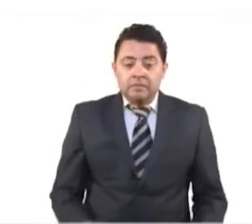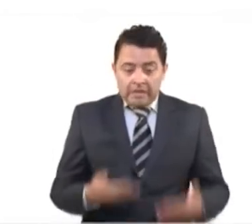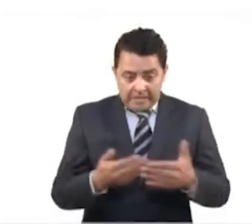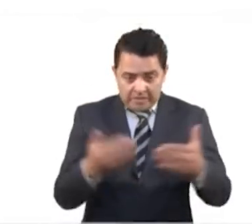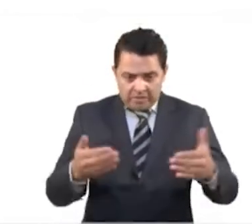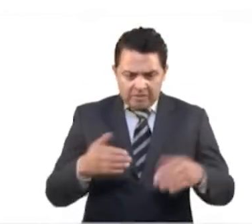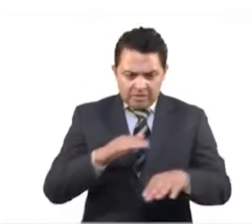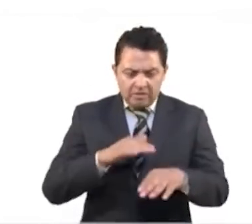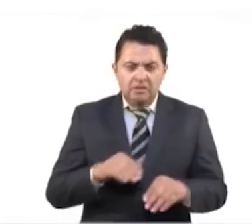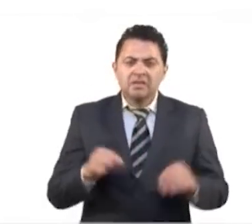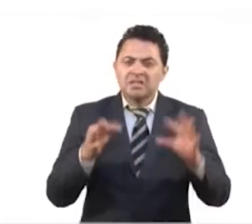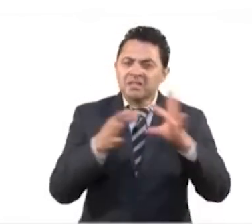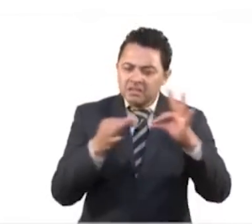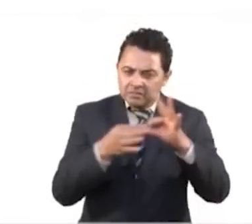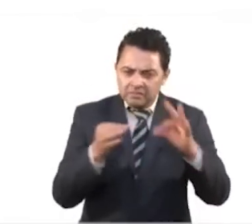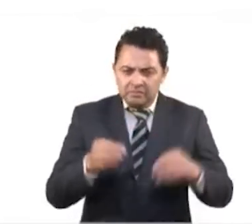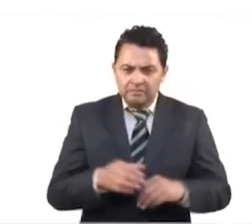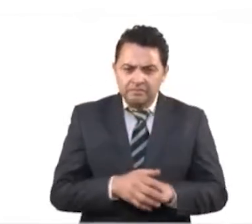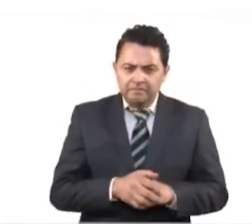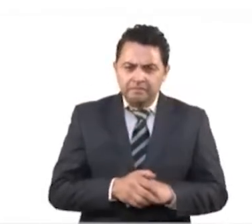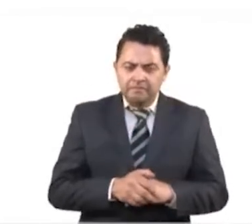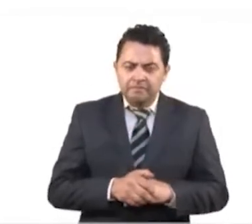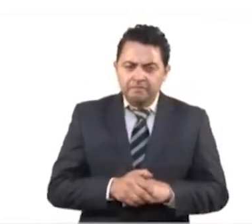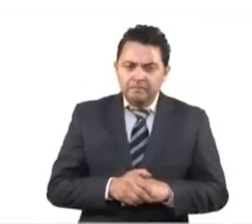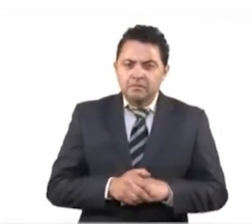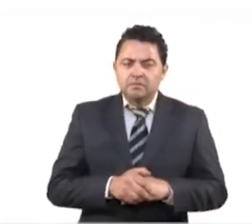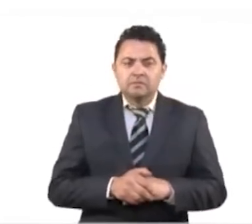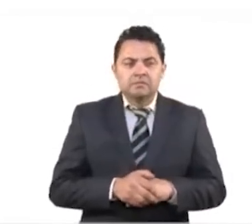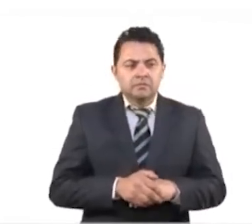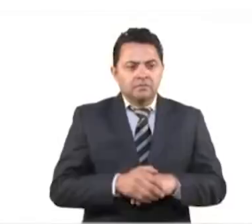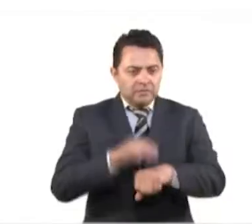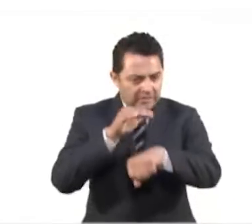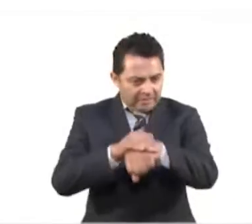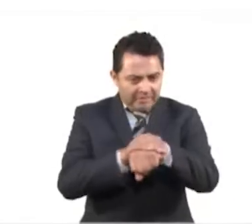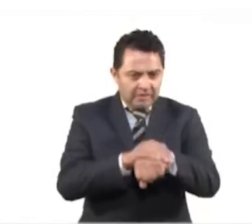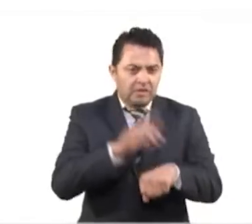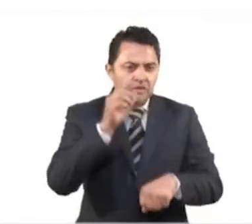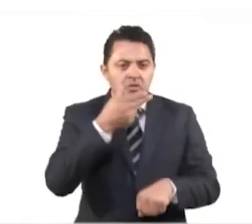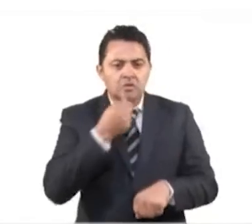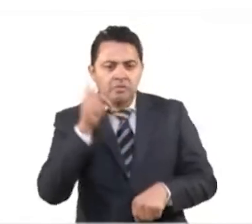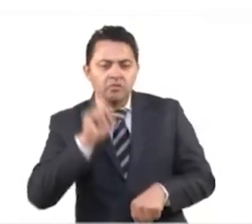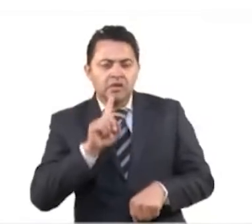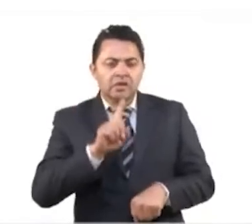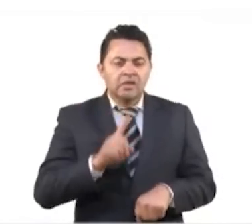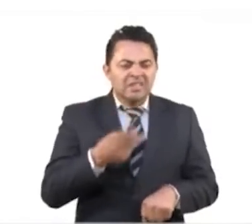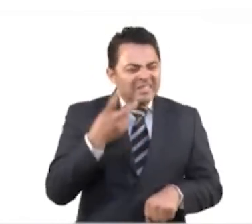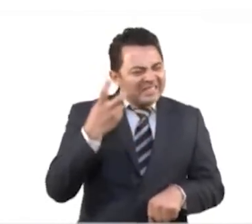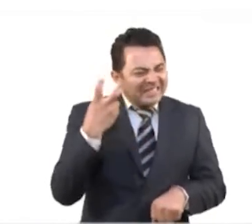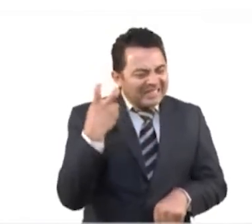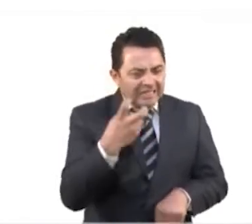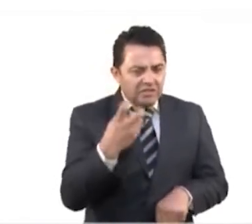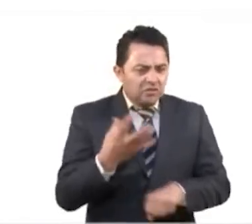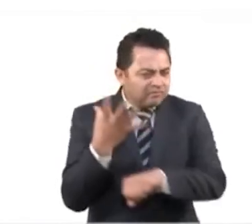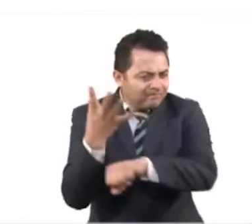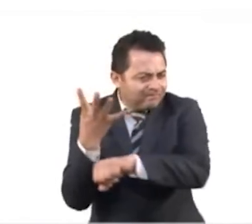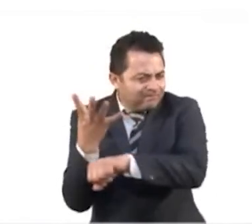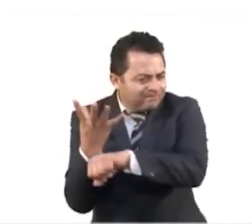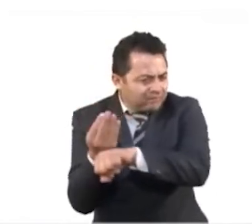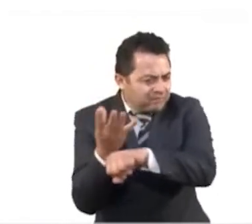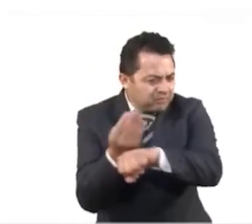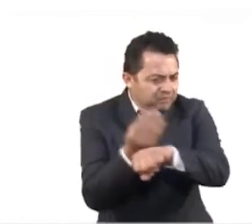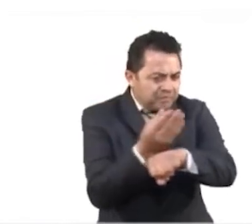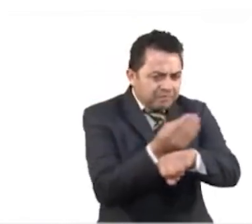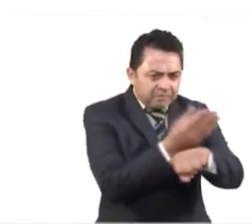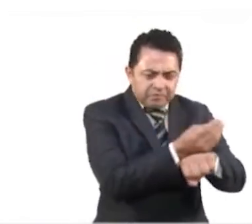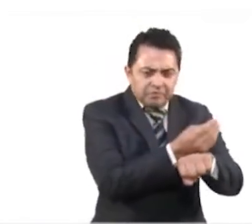muy rápidamente, amigas y amigos, fue la intervención profunda que se hizo en la rehabilitación